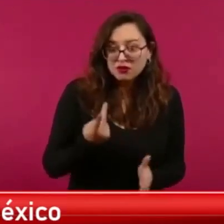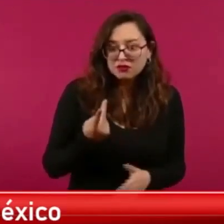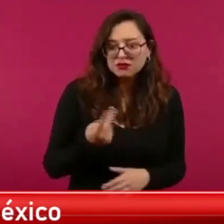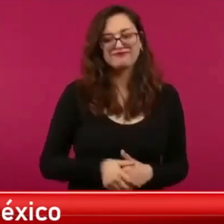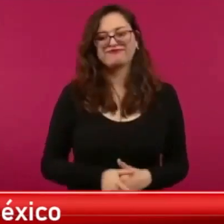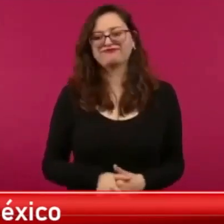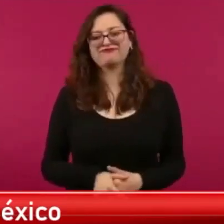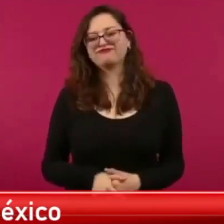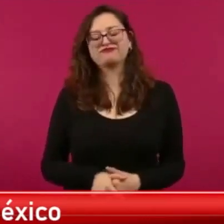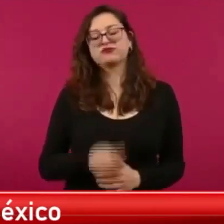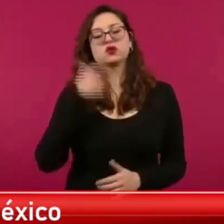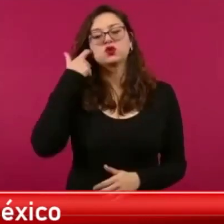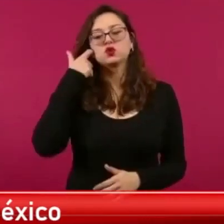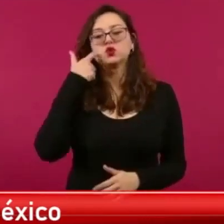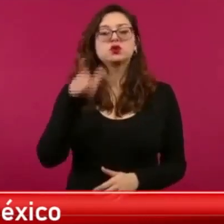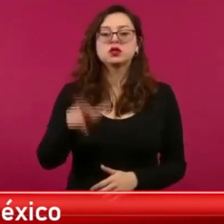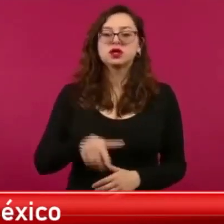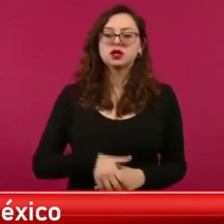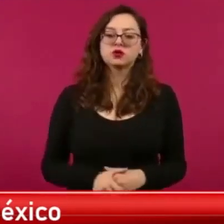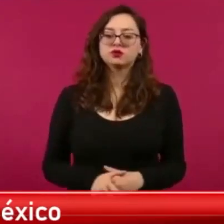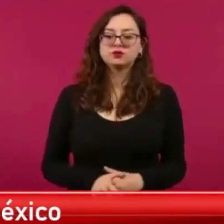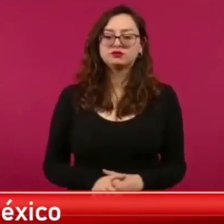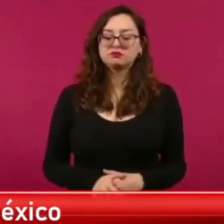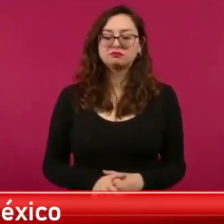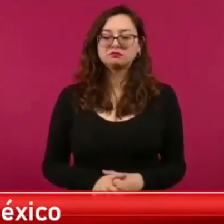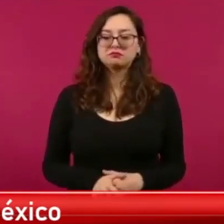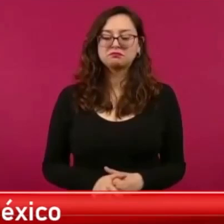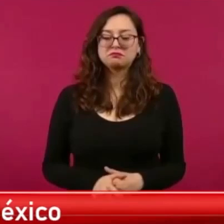que paguen impuestos